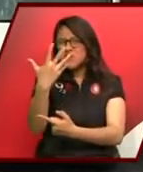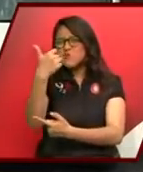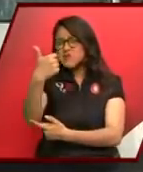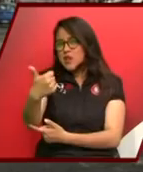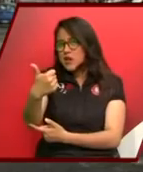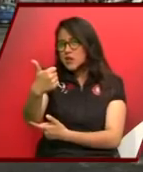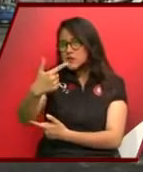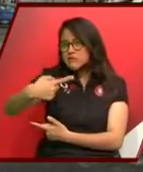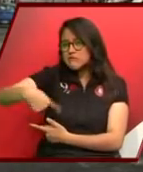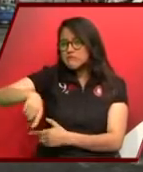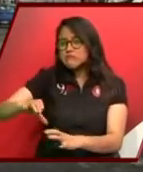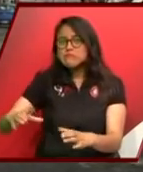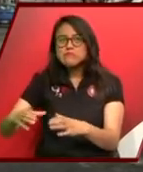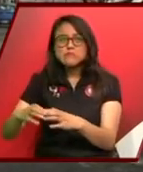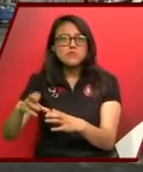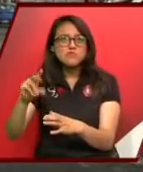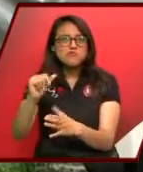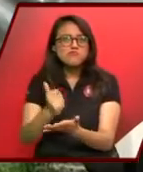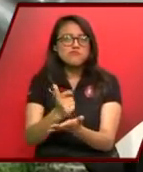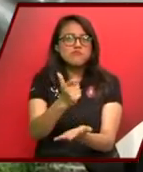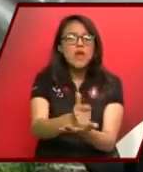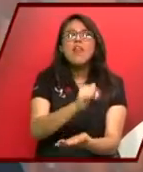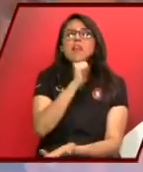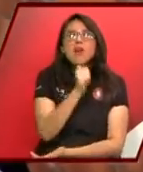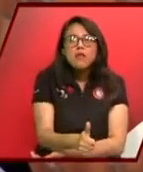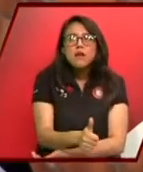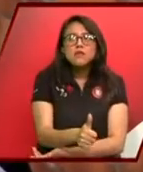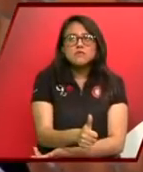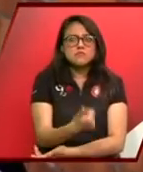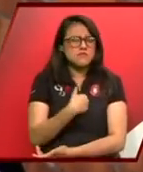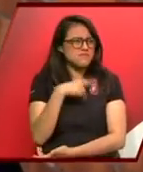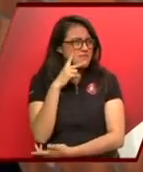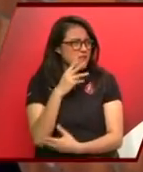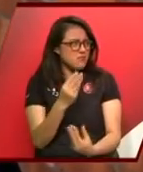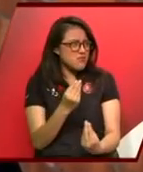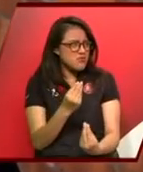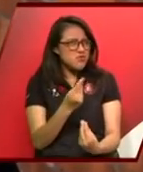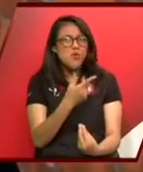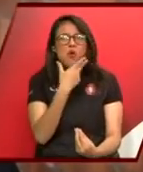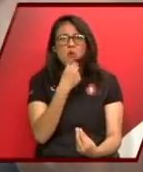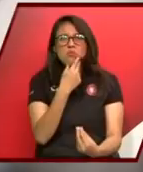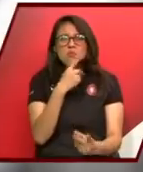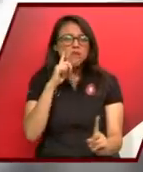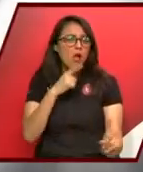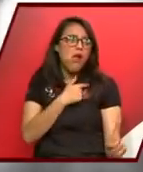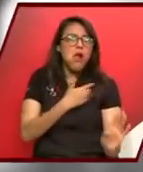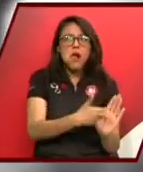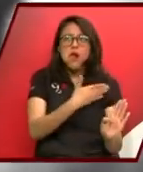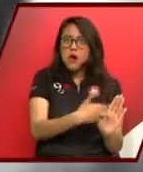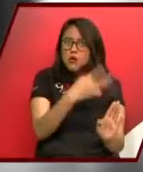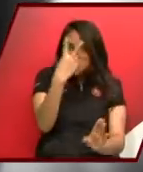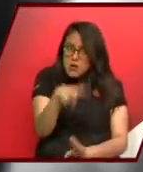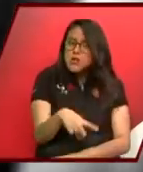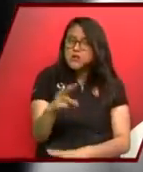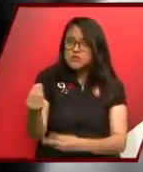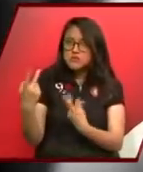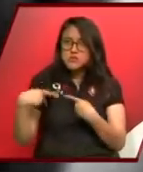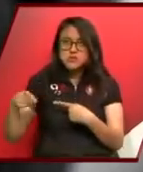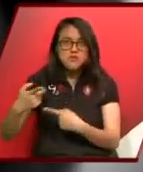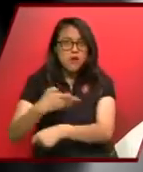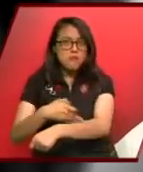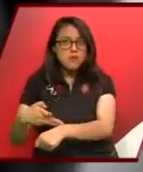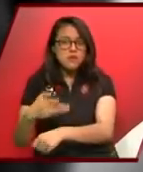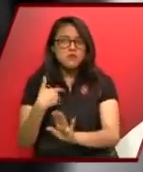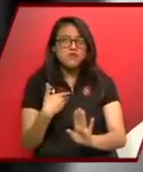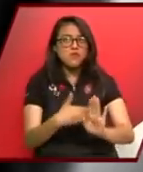5 o 6 de que no aportan sus cuotas. He visto muchas agresiones hacia él y yo creo que así se